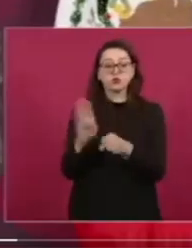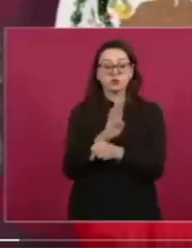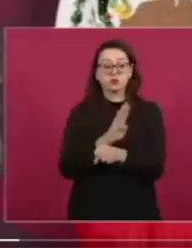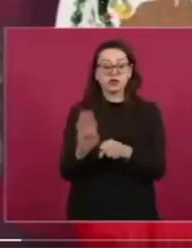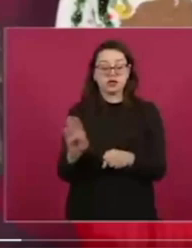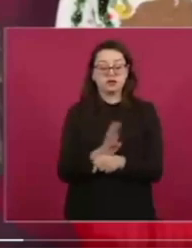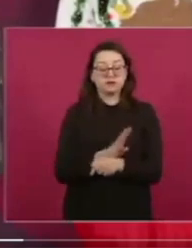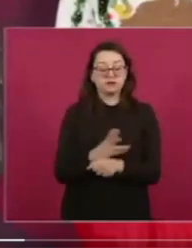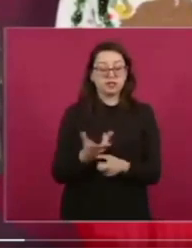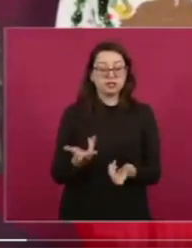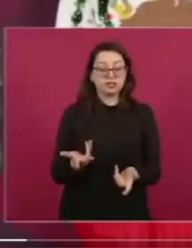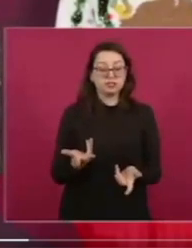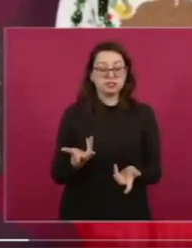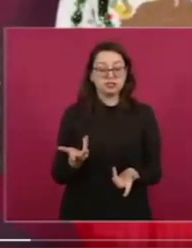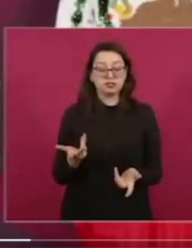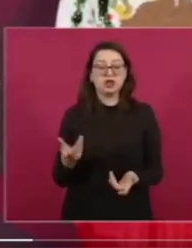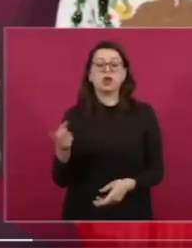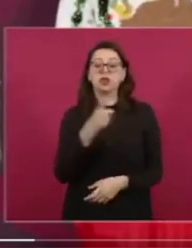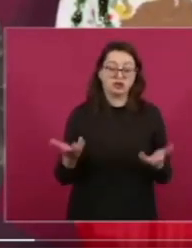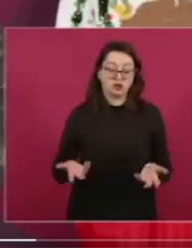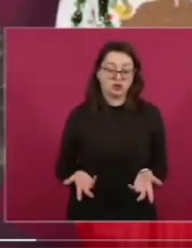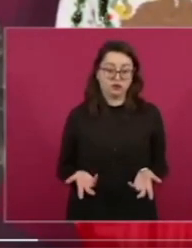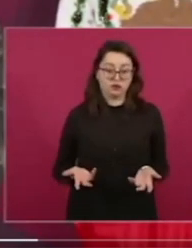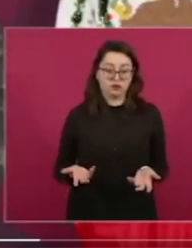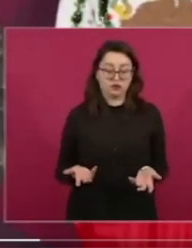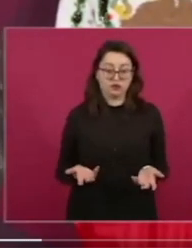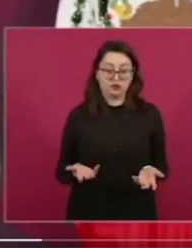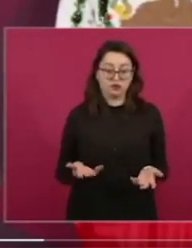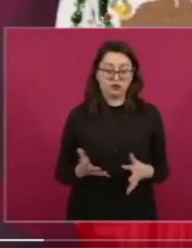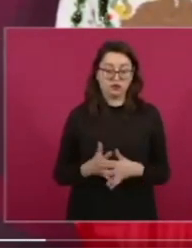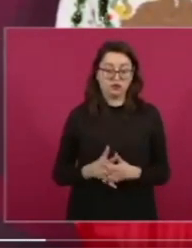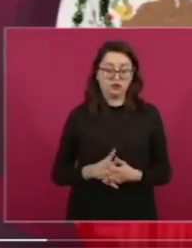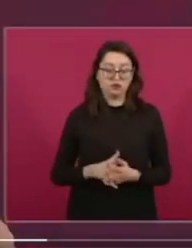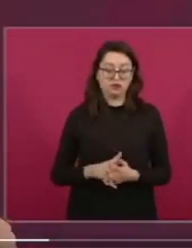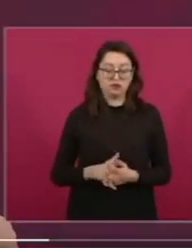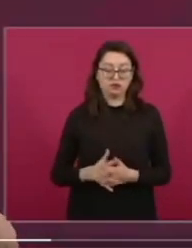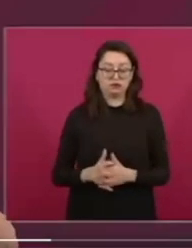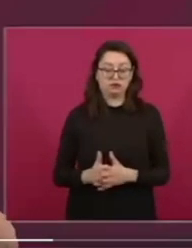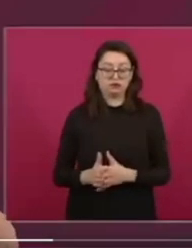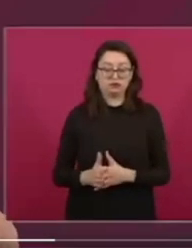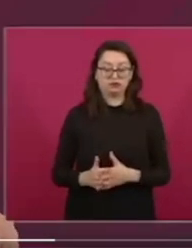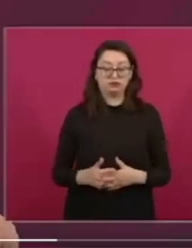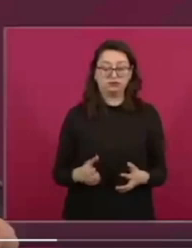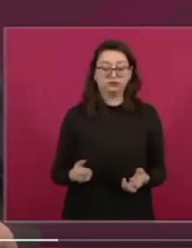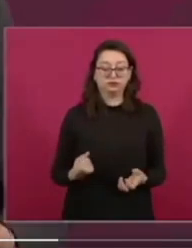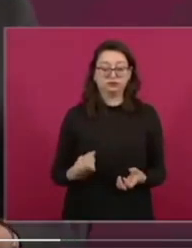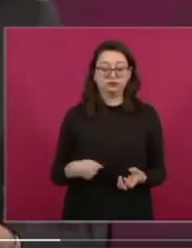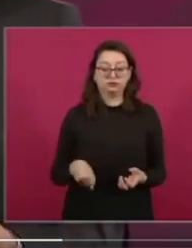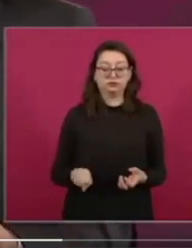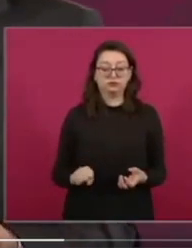se tenga cuidado en la